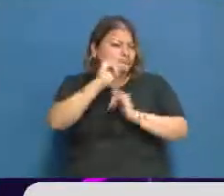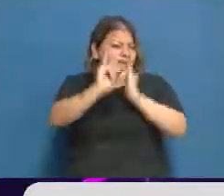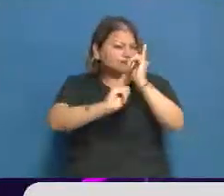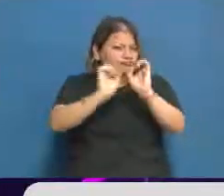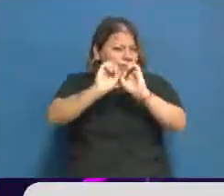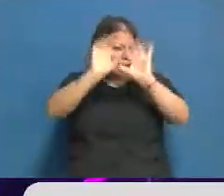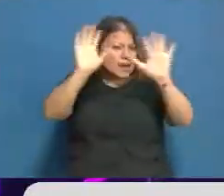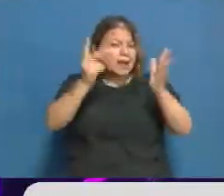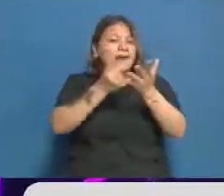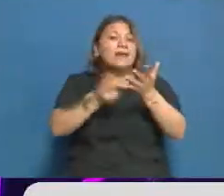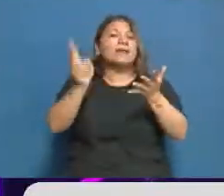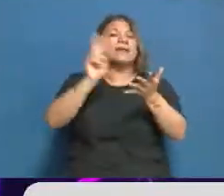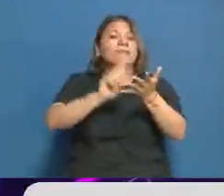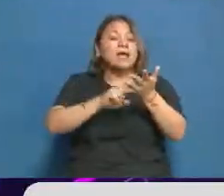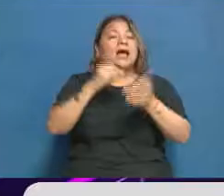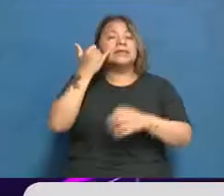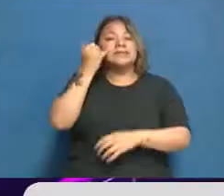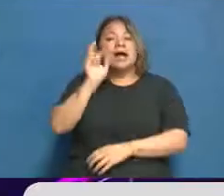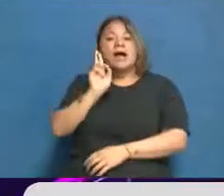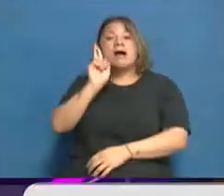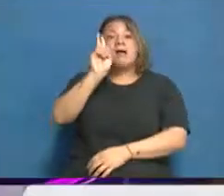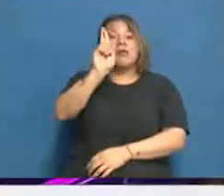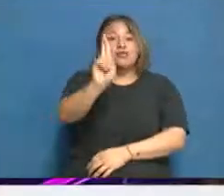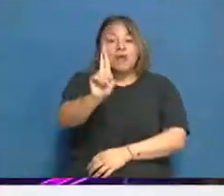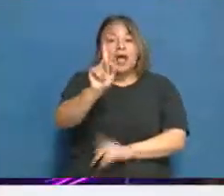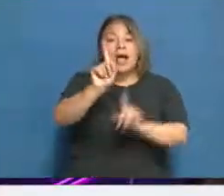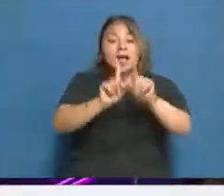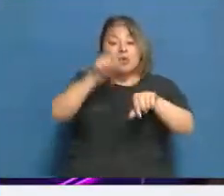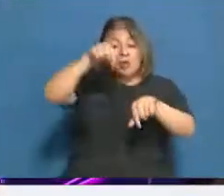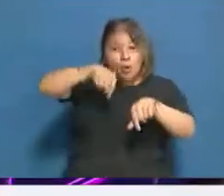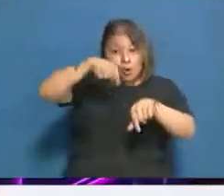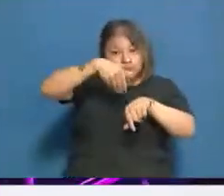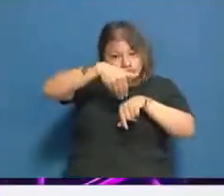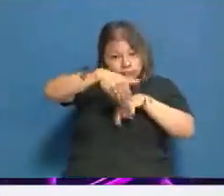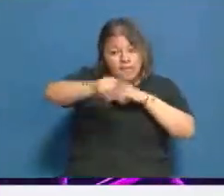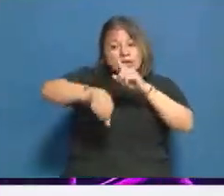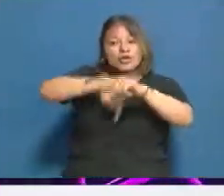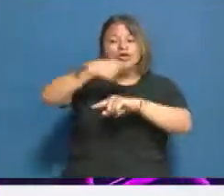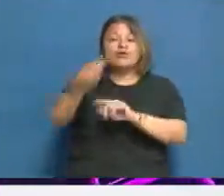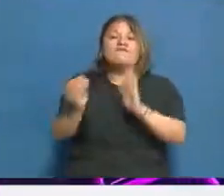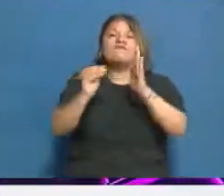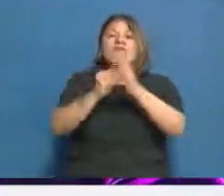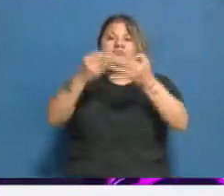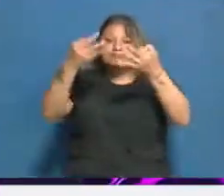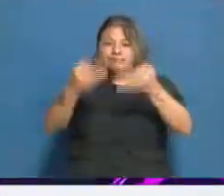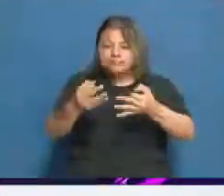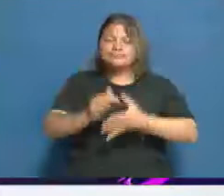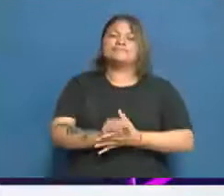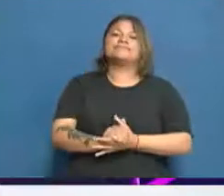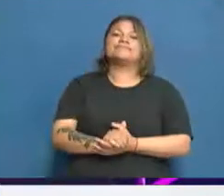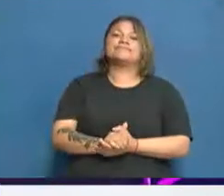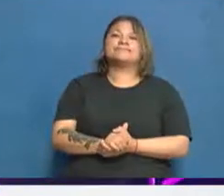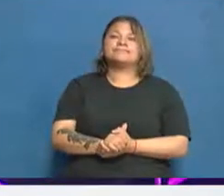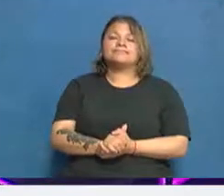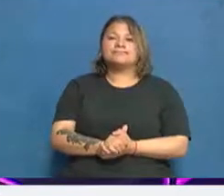que, reiteramos, ya están autorizados. Hay algunos que comienzan a regir desde ahora y hay otros que tienen ya fechas establecidas.